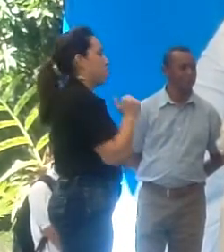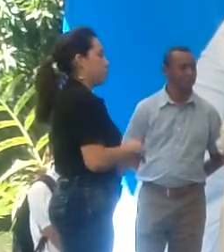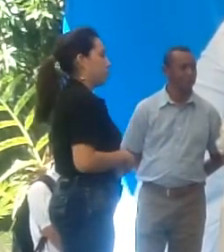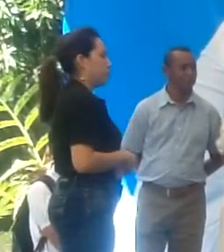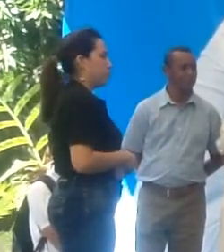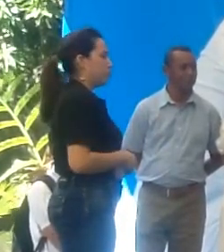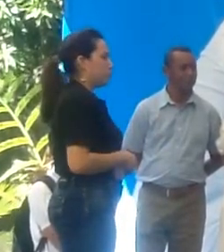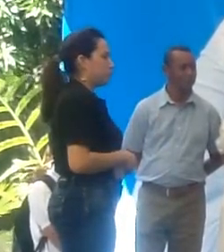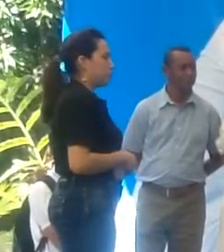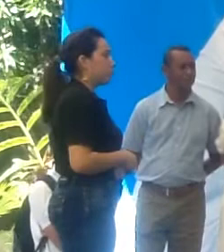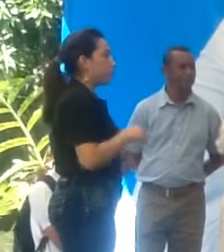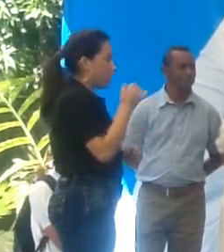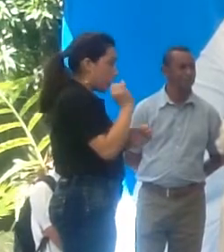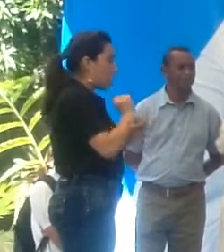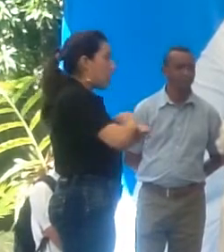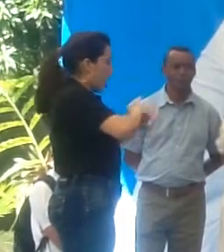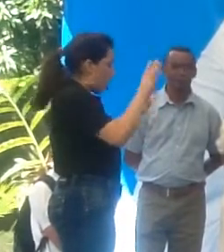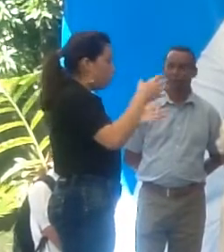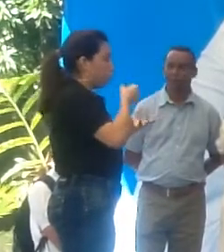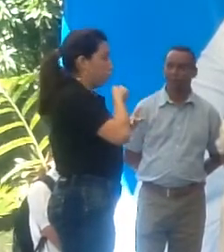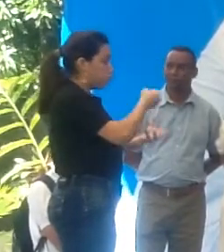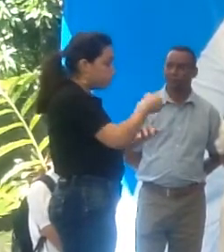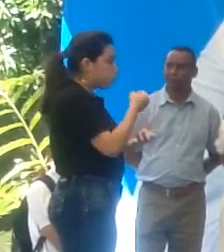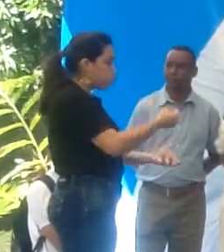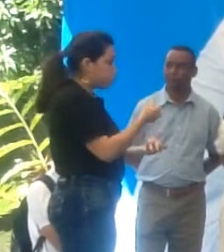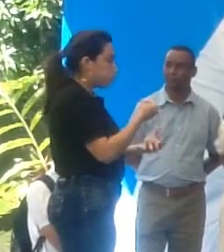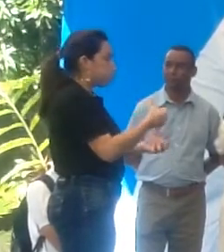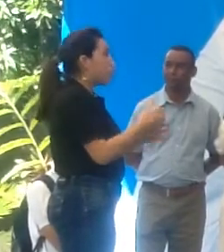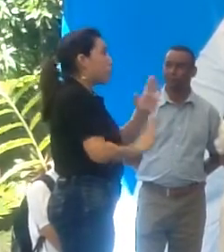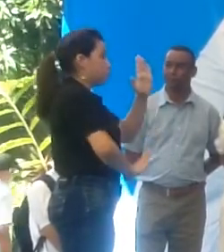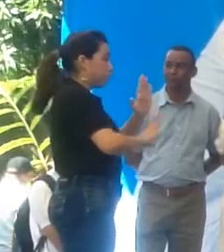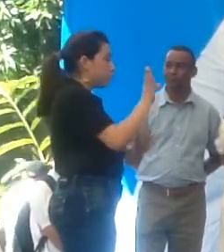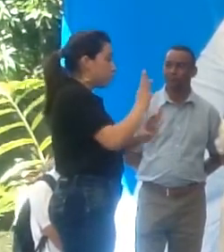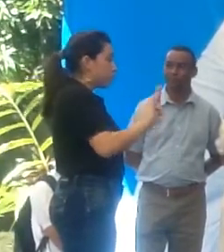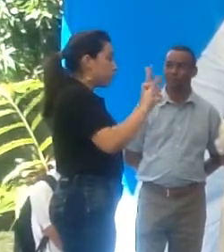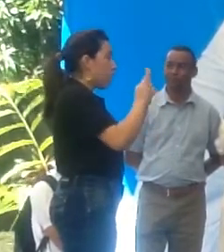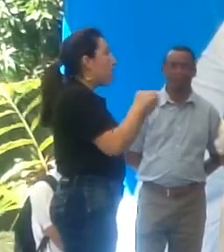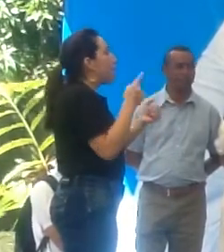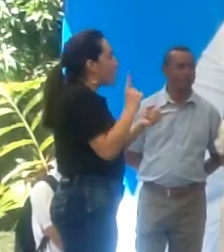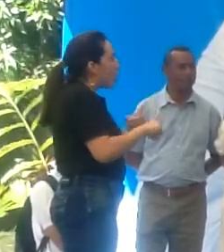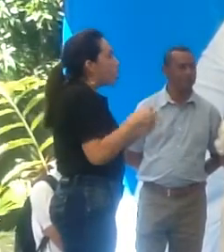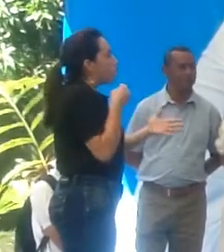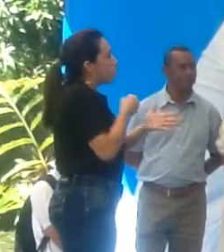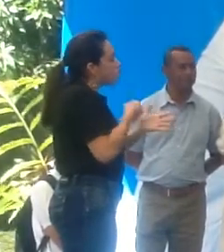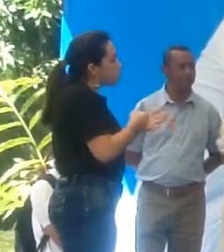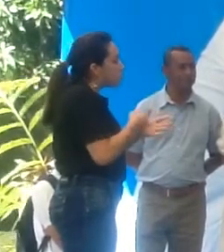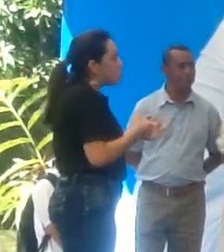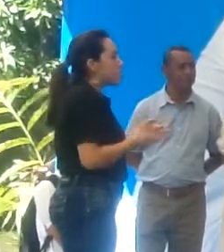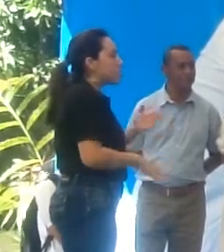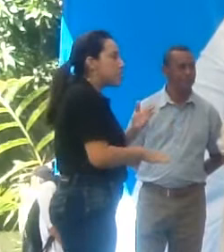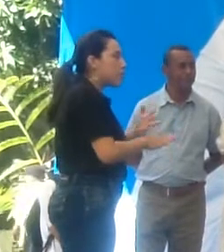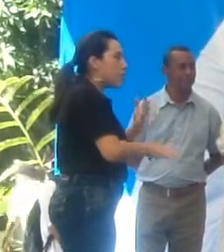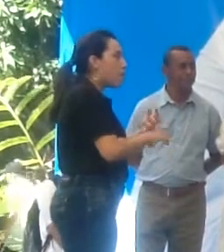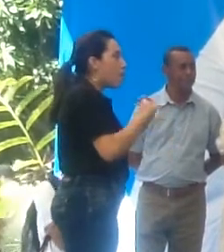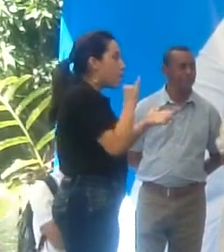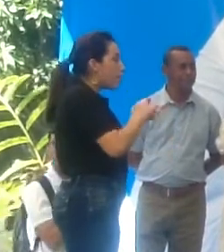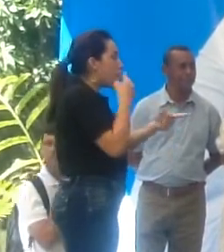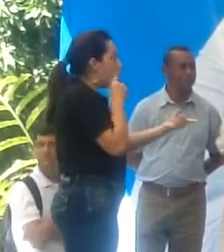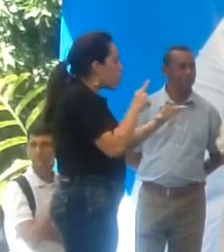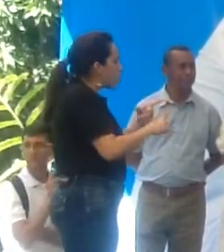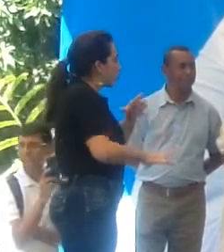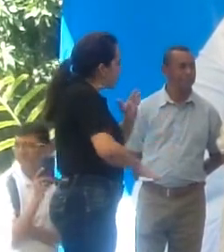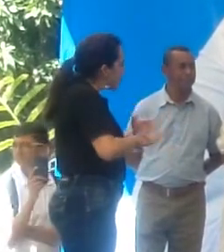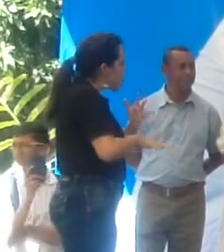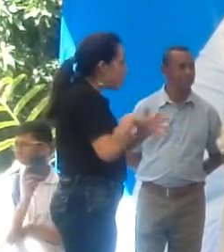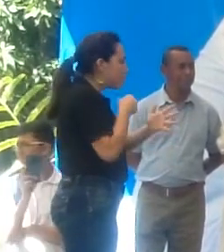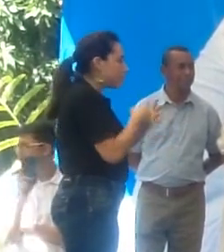Ha habido inversiones importantes en las que se ha avanzado, pero es importante que sigamos trabajando en ese propósito. En